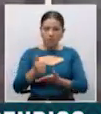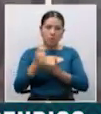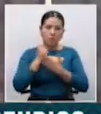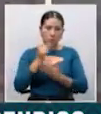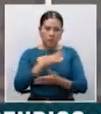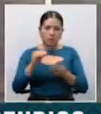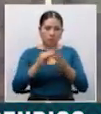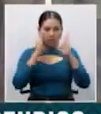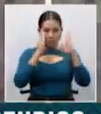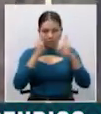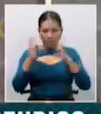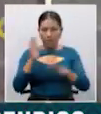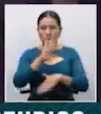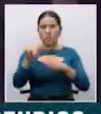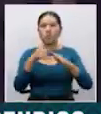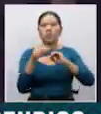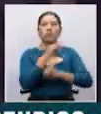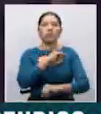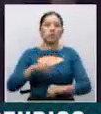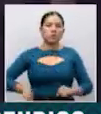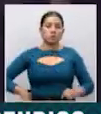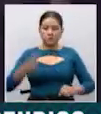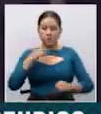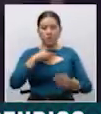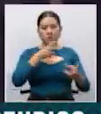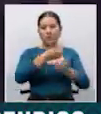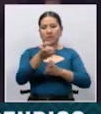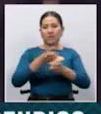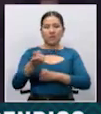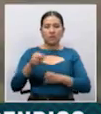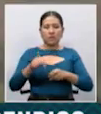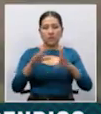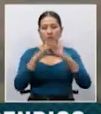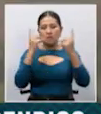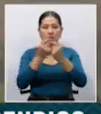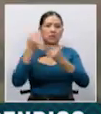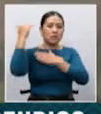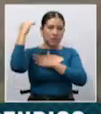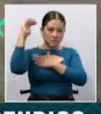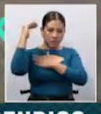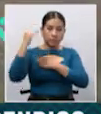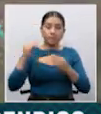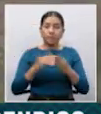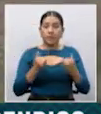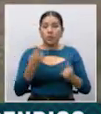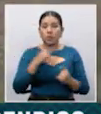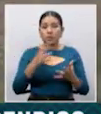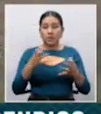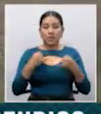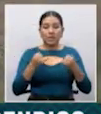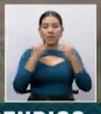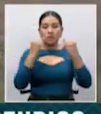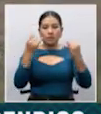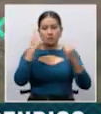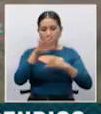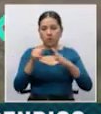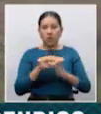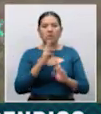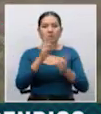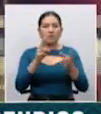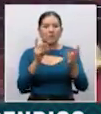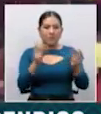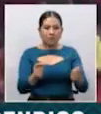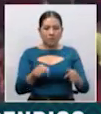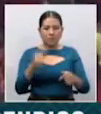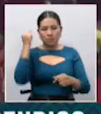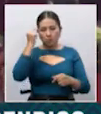los municipios, ¿no?, que estamos siendo afectados tanto en el departamento de Santa Cruz. Queremos agradecer el apoyo y la respuesta rápida que hemos tenido nuestro gobierno